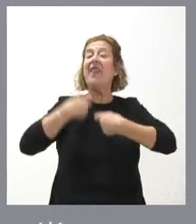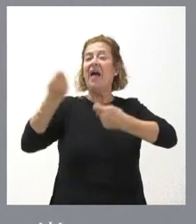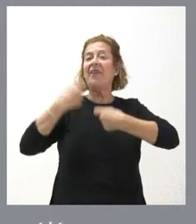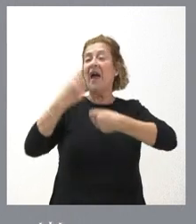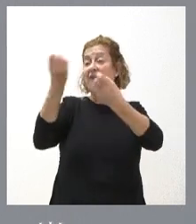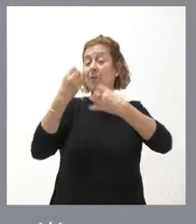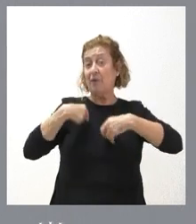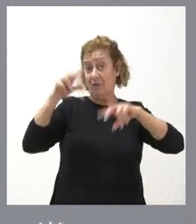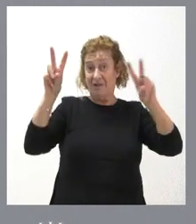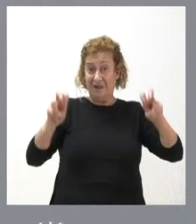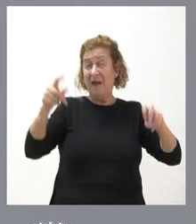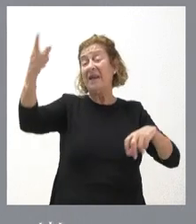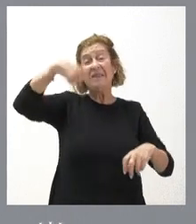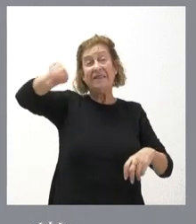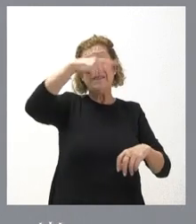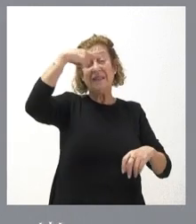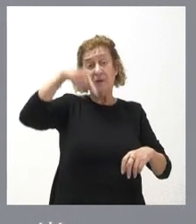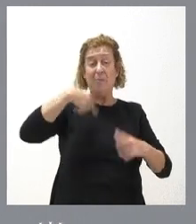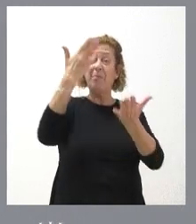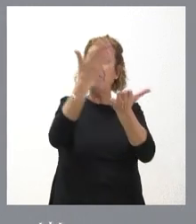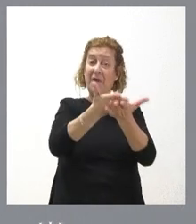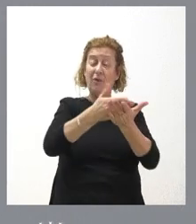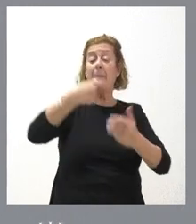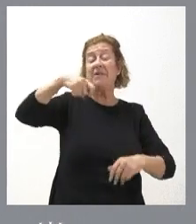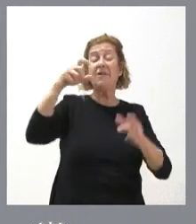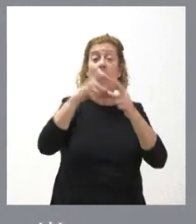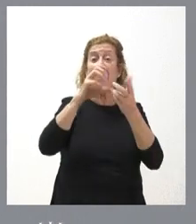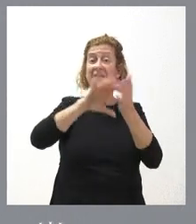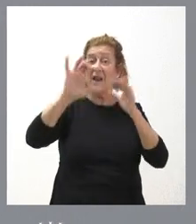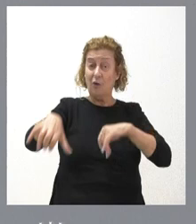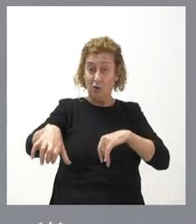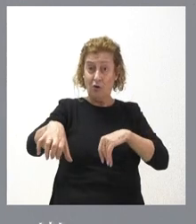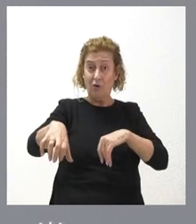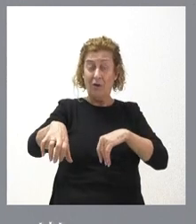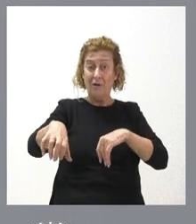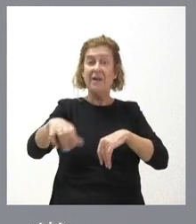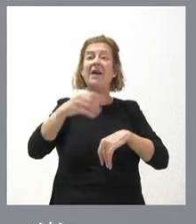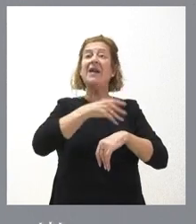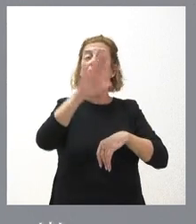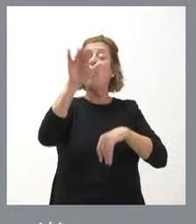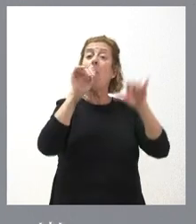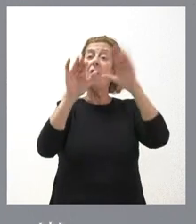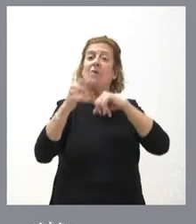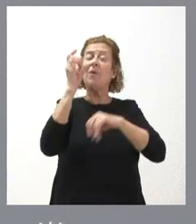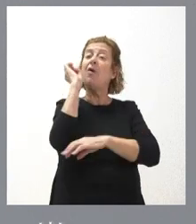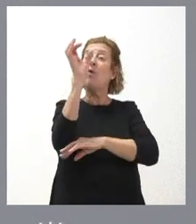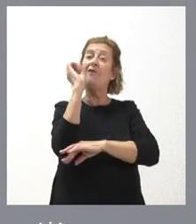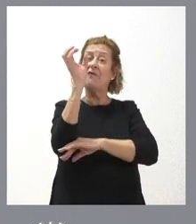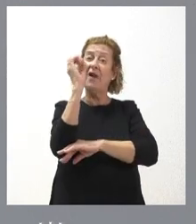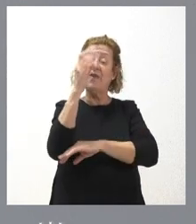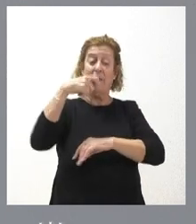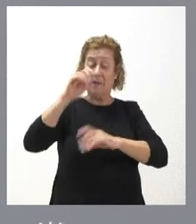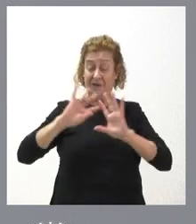respecto saben ustedes que hemos pedido por parte del presidente de la junta de castillón la convocatoria de una conferencia de